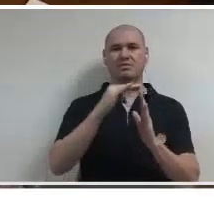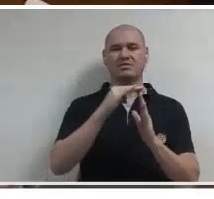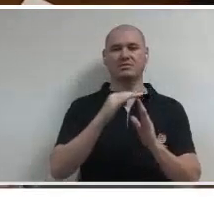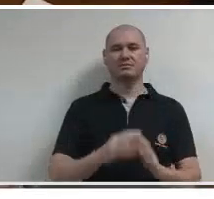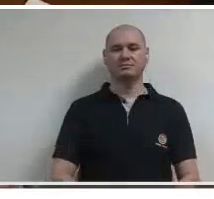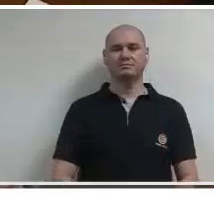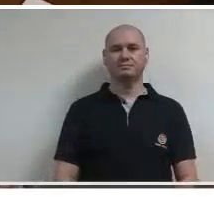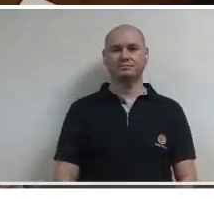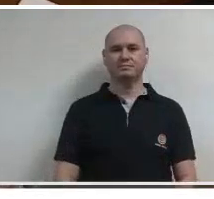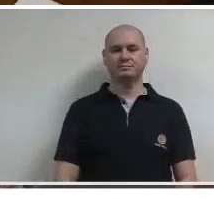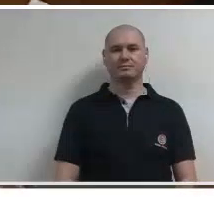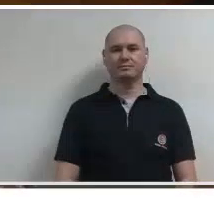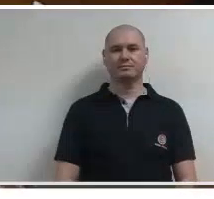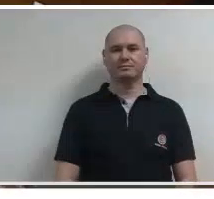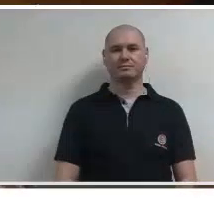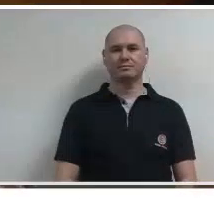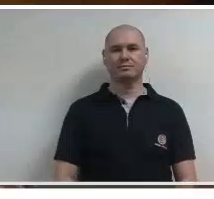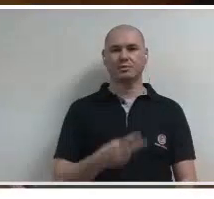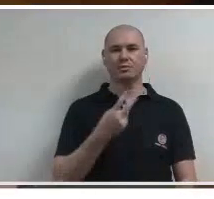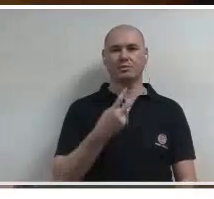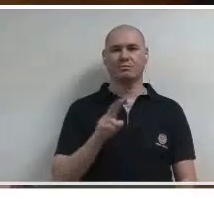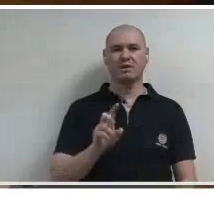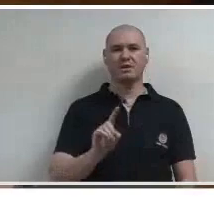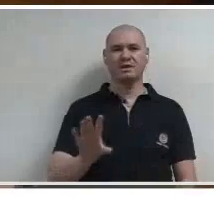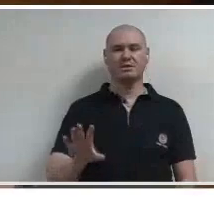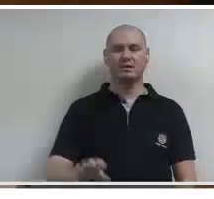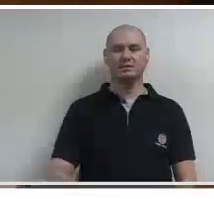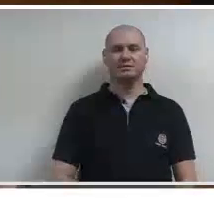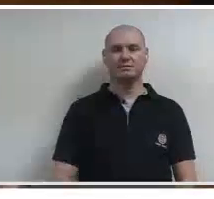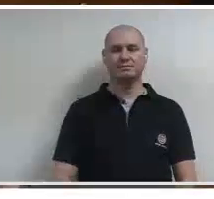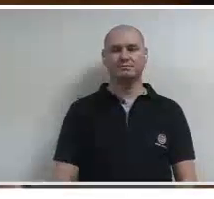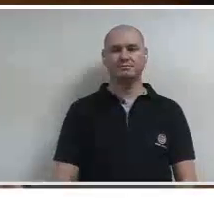2007-2014, PB. Hay puntaje. Ya hice consejo de la magistratura,